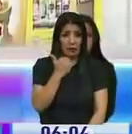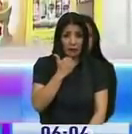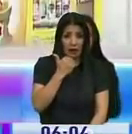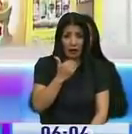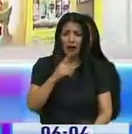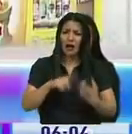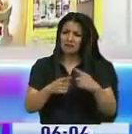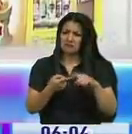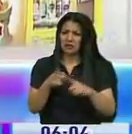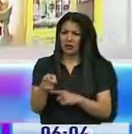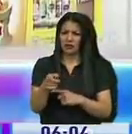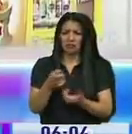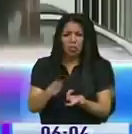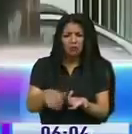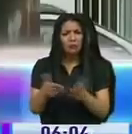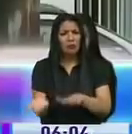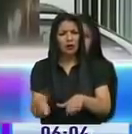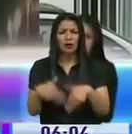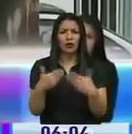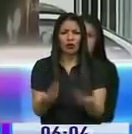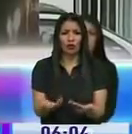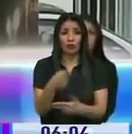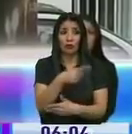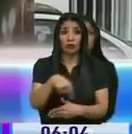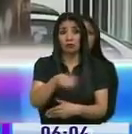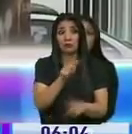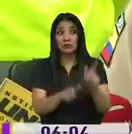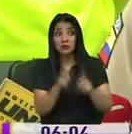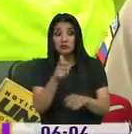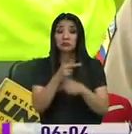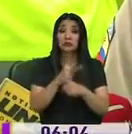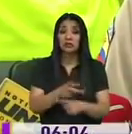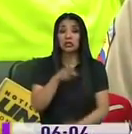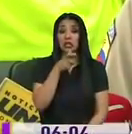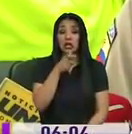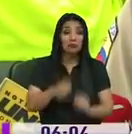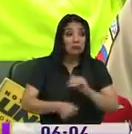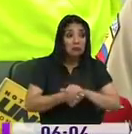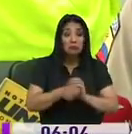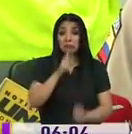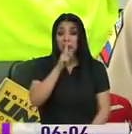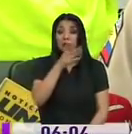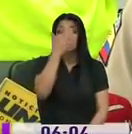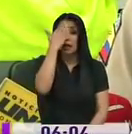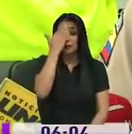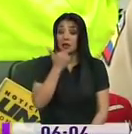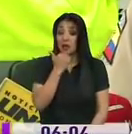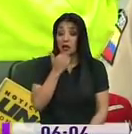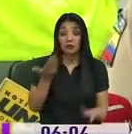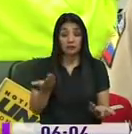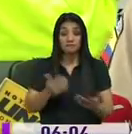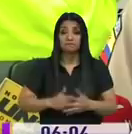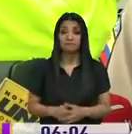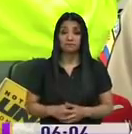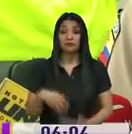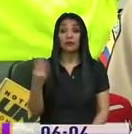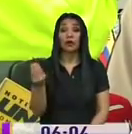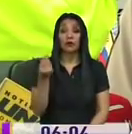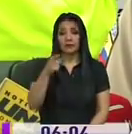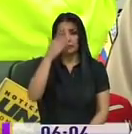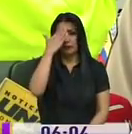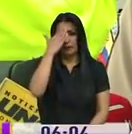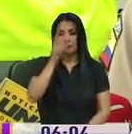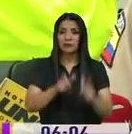terminaron con su vida oa quien protegen los sospechosos existió participación de menores de edad en actividades de